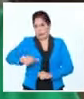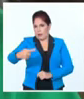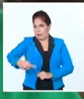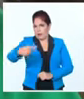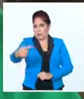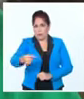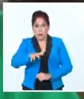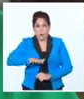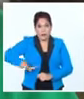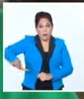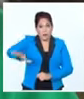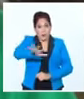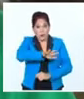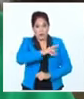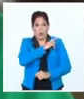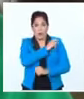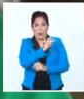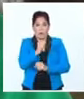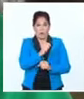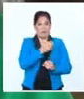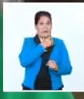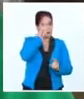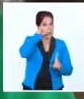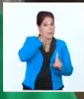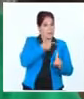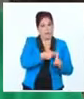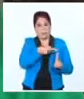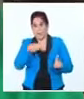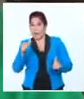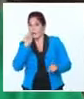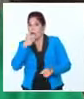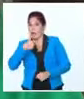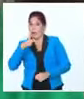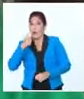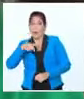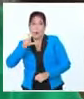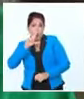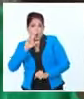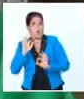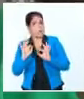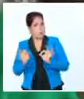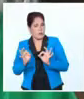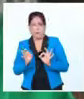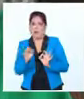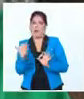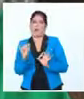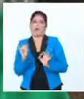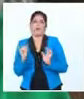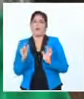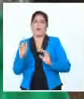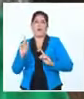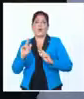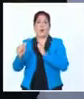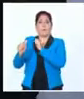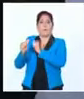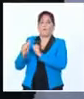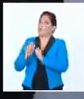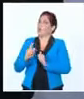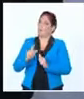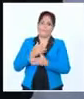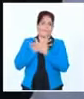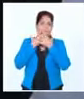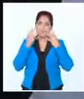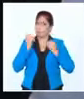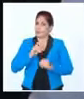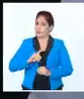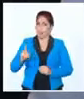para que todo eso durante el curso se refuerce y sea tendente a mejorar y no que algo por una falta de evaluación sistemática pues se pierda en el tiempo. Señaló